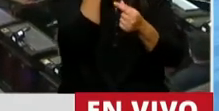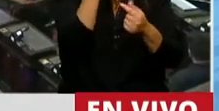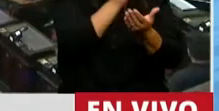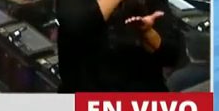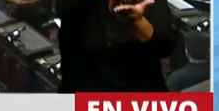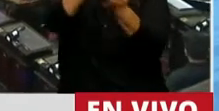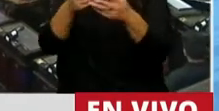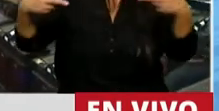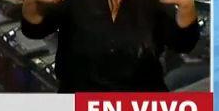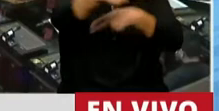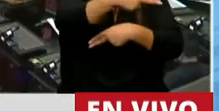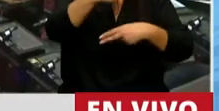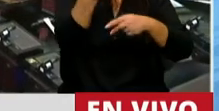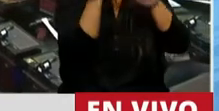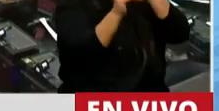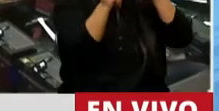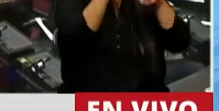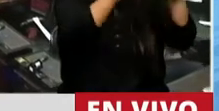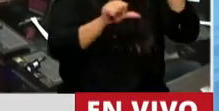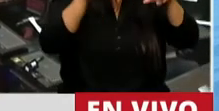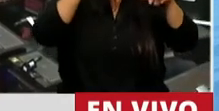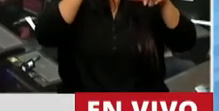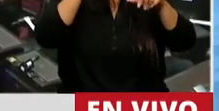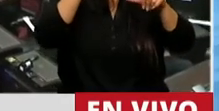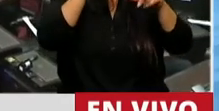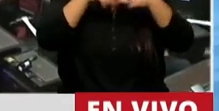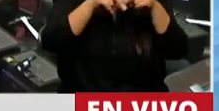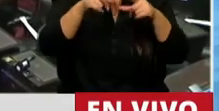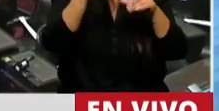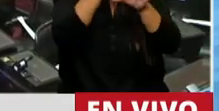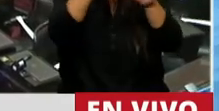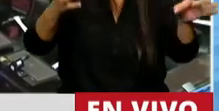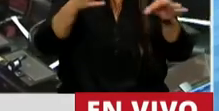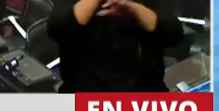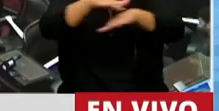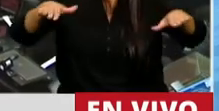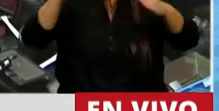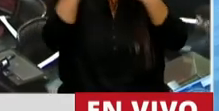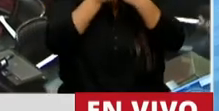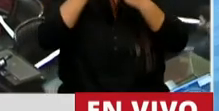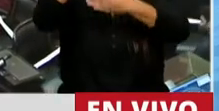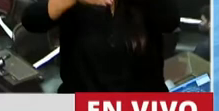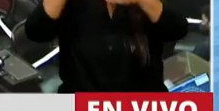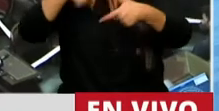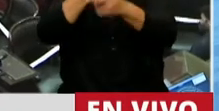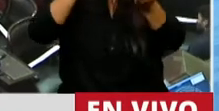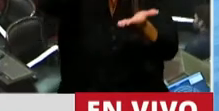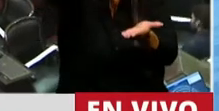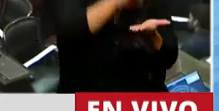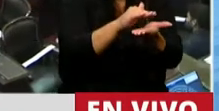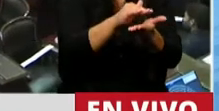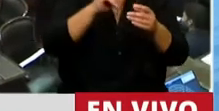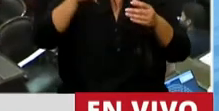que recorta fondos de ciencia y tecnología, de educación, del área de niñez, del Ministerio de Desarrollo Social, de Ambiente